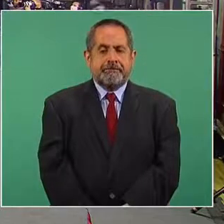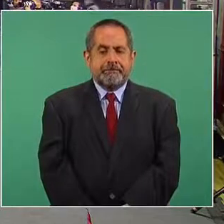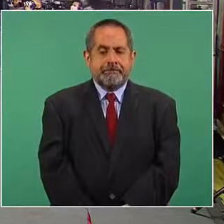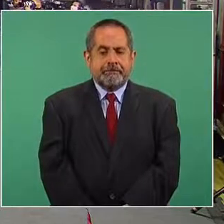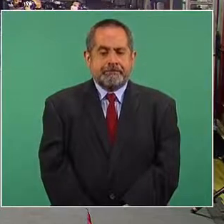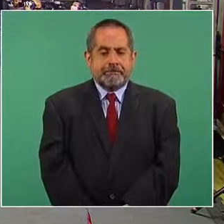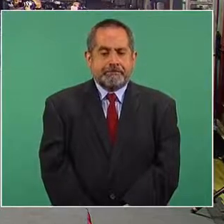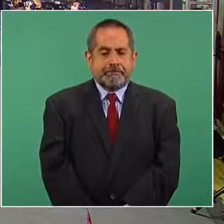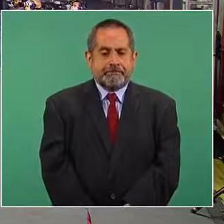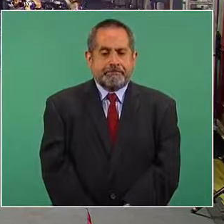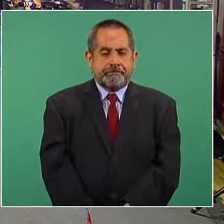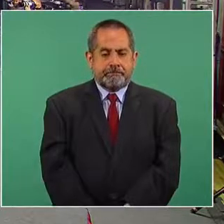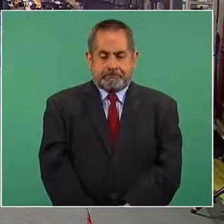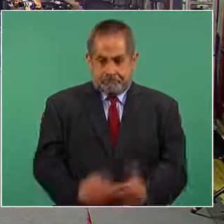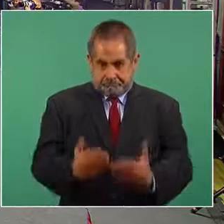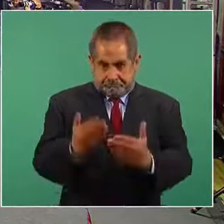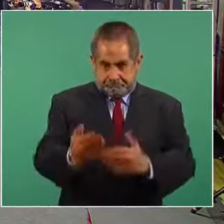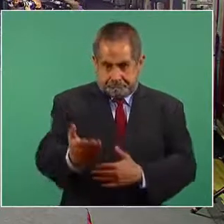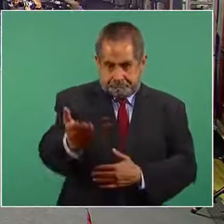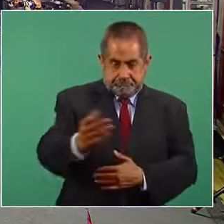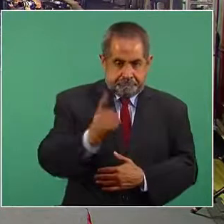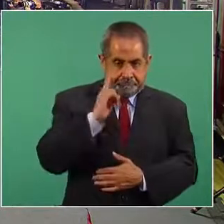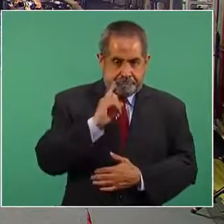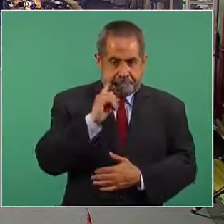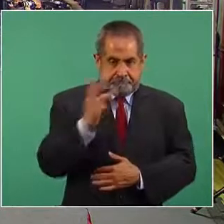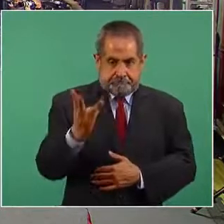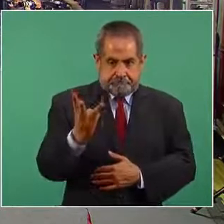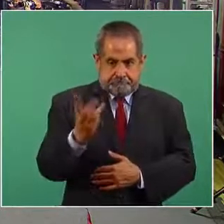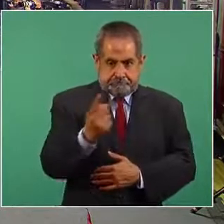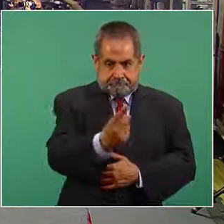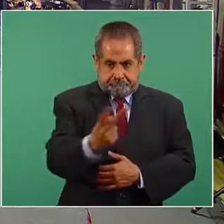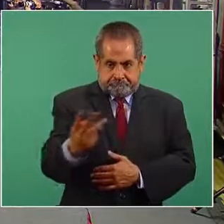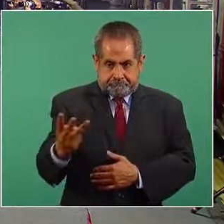Vamos con las compañeras, las 3 compañeras.